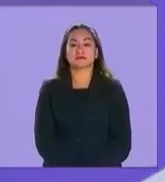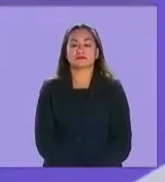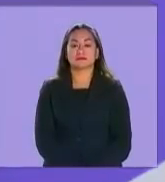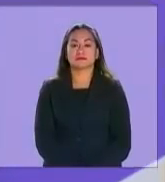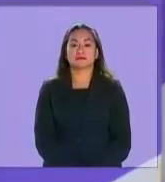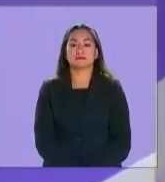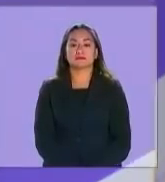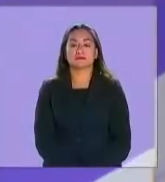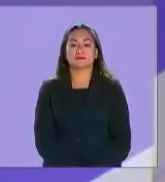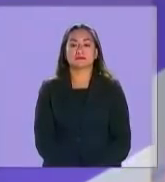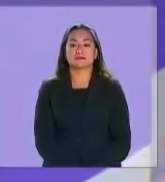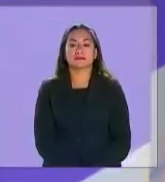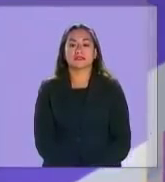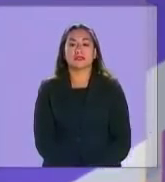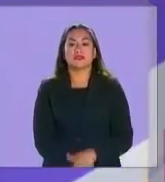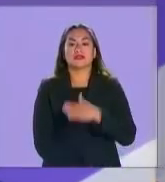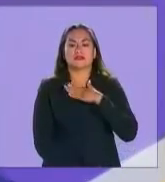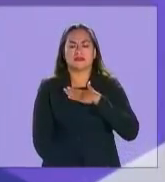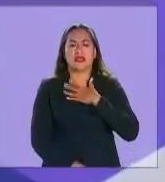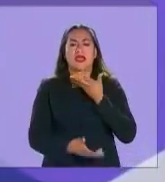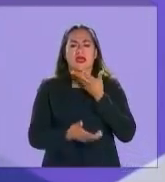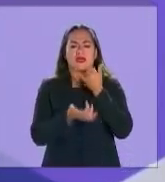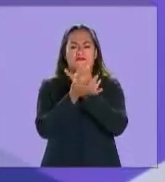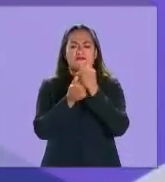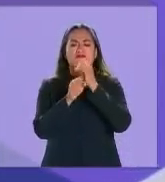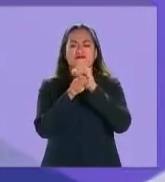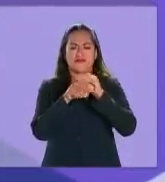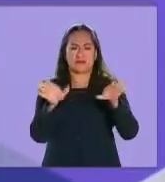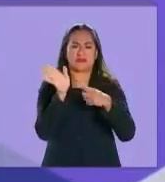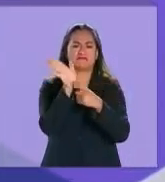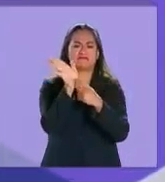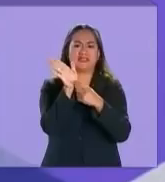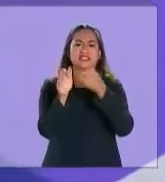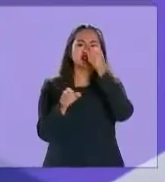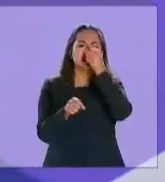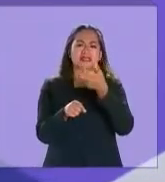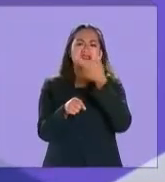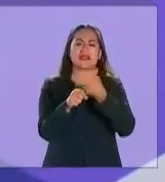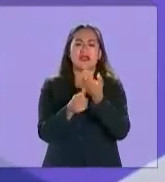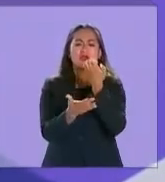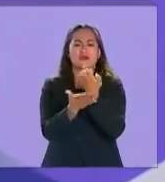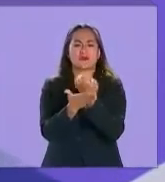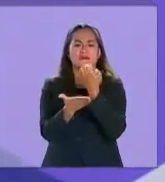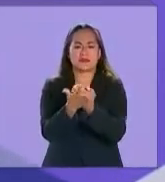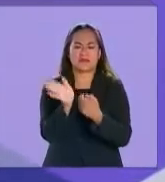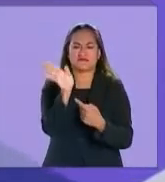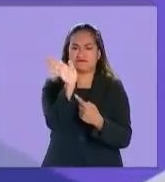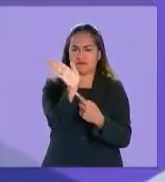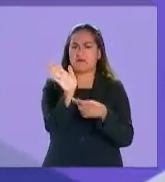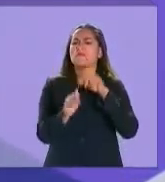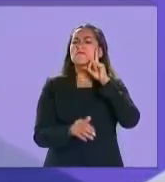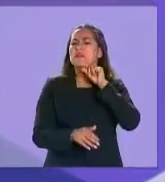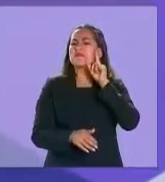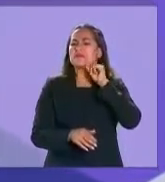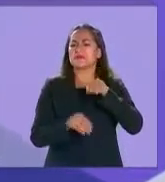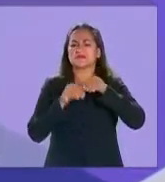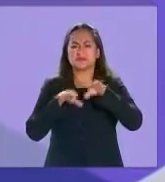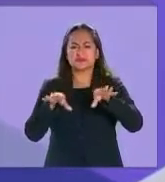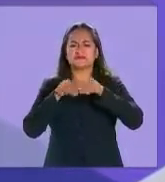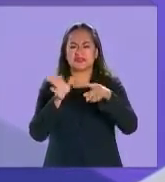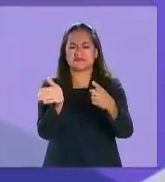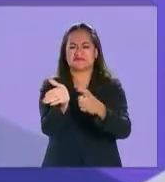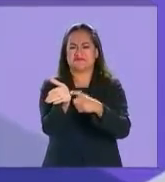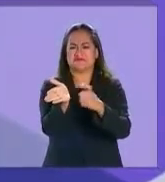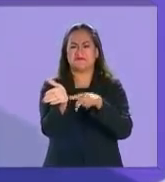la información que tengo es la secretaria de economía mañana ha pasado se va a saber la verdad y